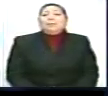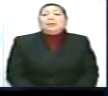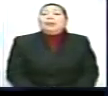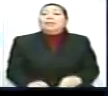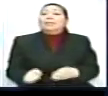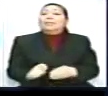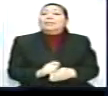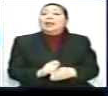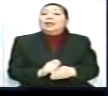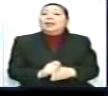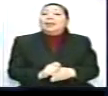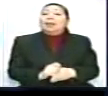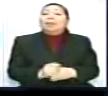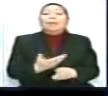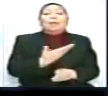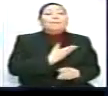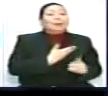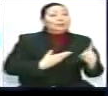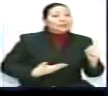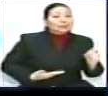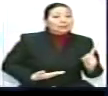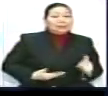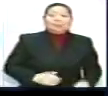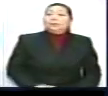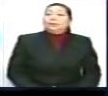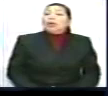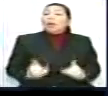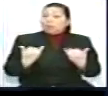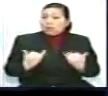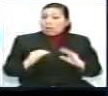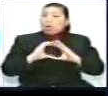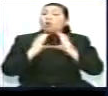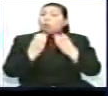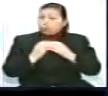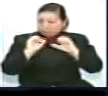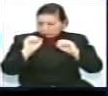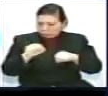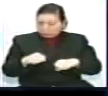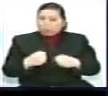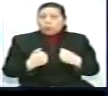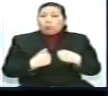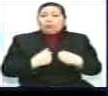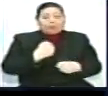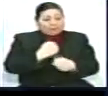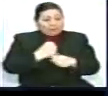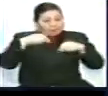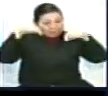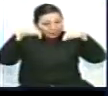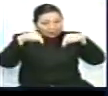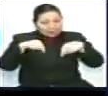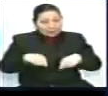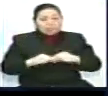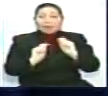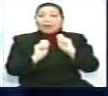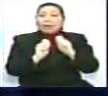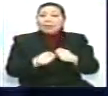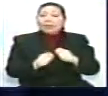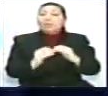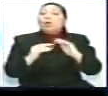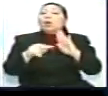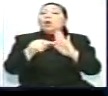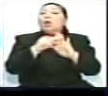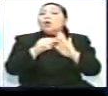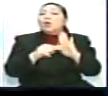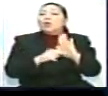Tarea del Ejecutivo. Desde el Congreso cumpliremos con nuestra labor y les daremos el marco